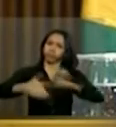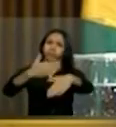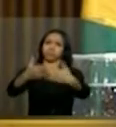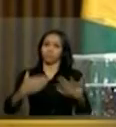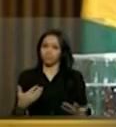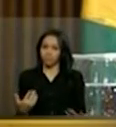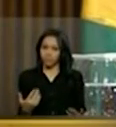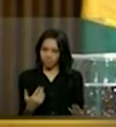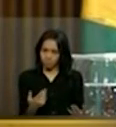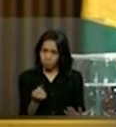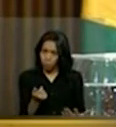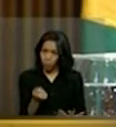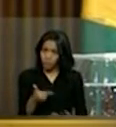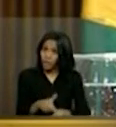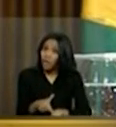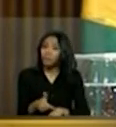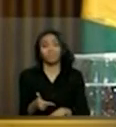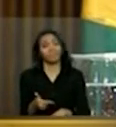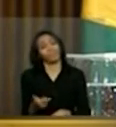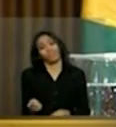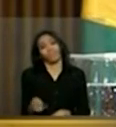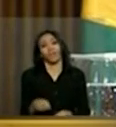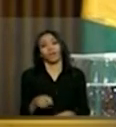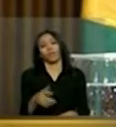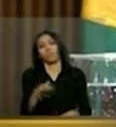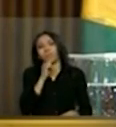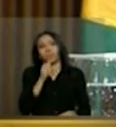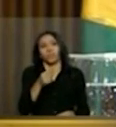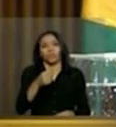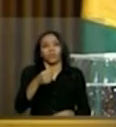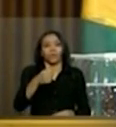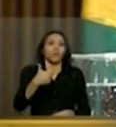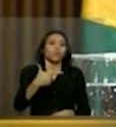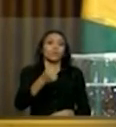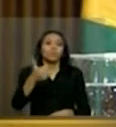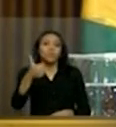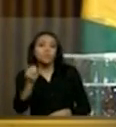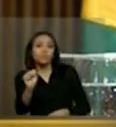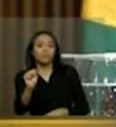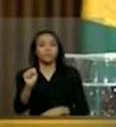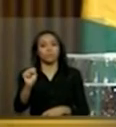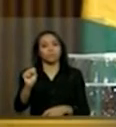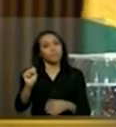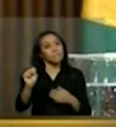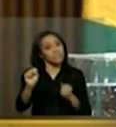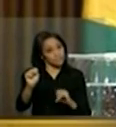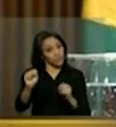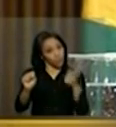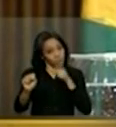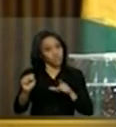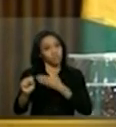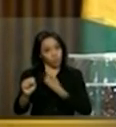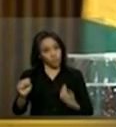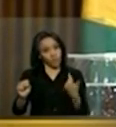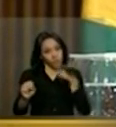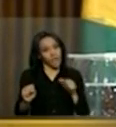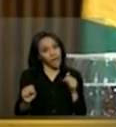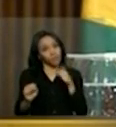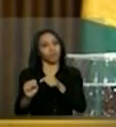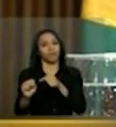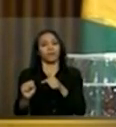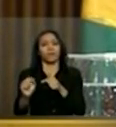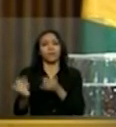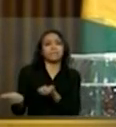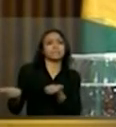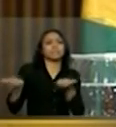nos va a llevar un tiempo pero si llegamos con este gobierno conjunto al 2018 y si podemos entregar al país para una elección tranquila habremos hecho